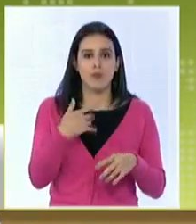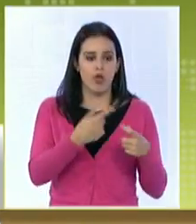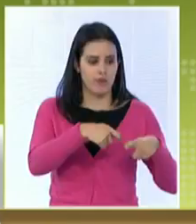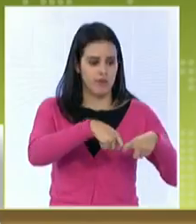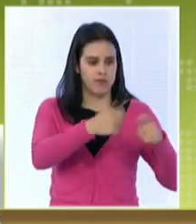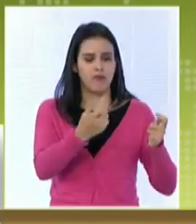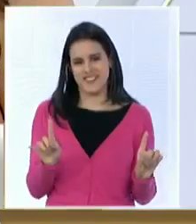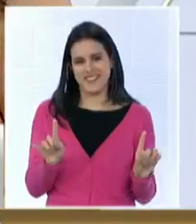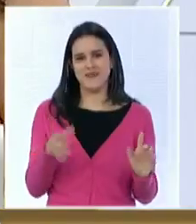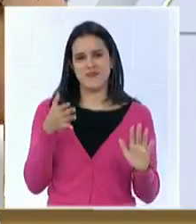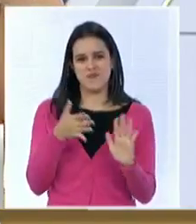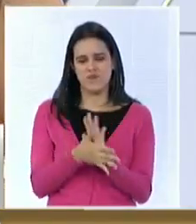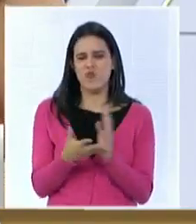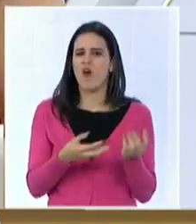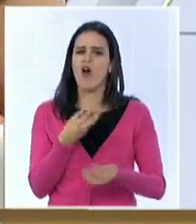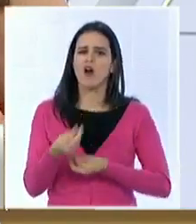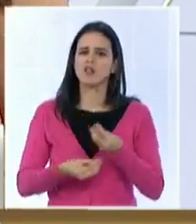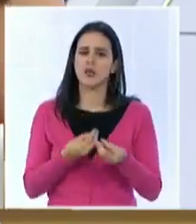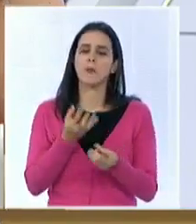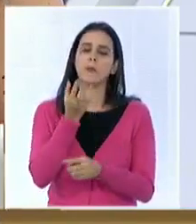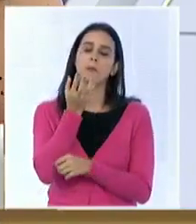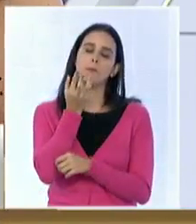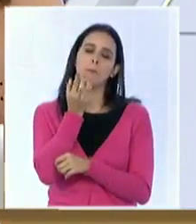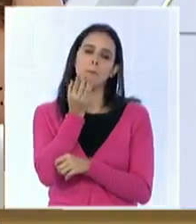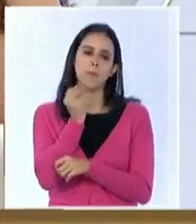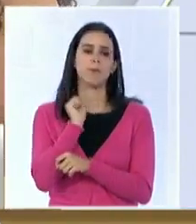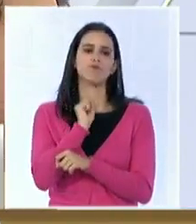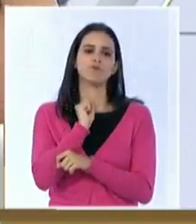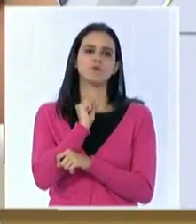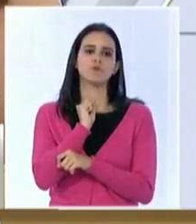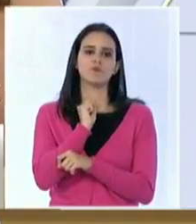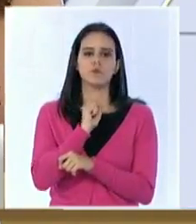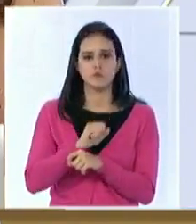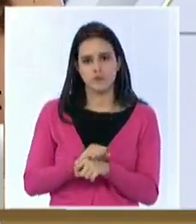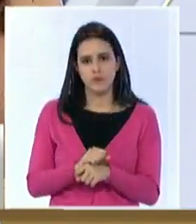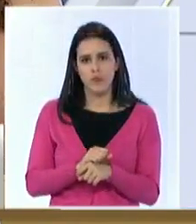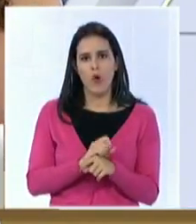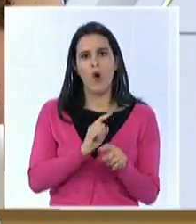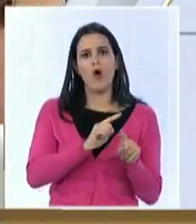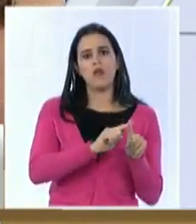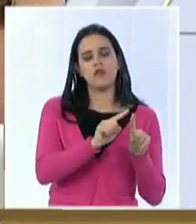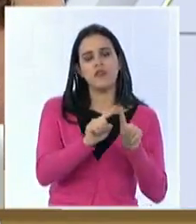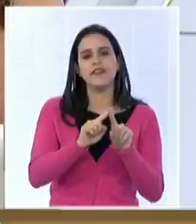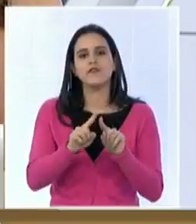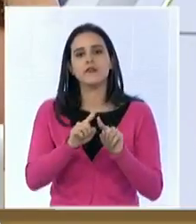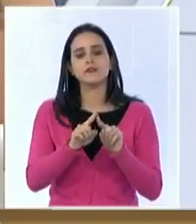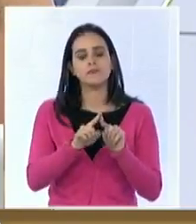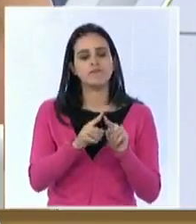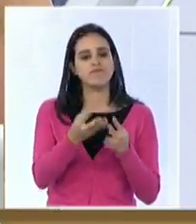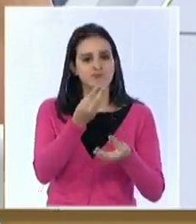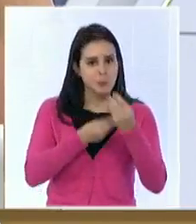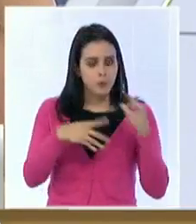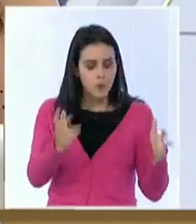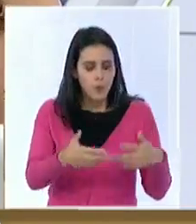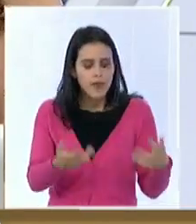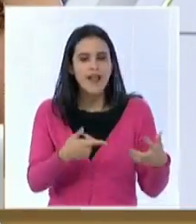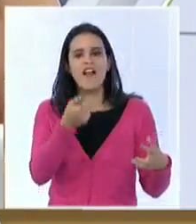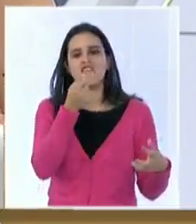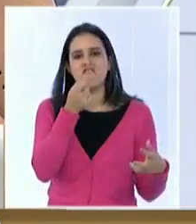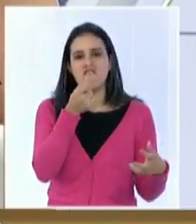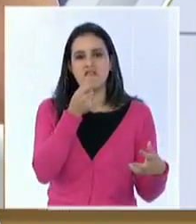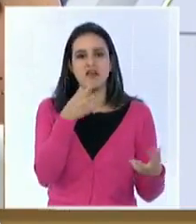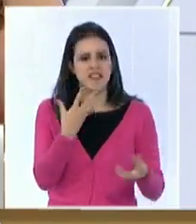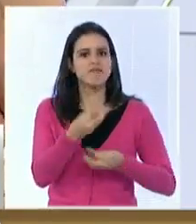de descomposición. Entonces, todo lo que quedó en el plato, que todavía se puede comer, se puede guardar en un recipiente, y lo que quedó en las ollas, usted lo puede